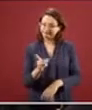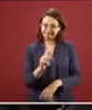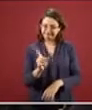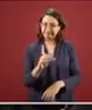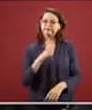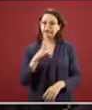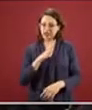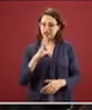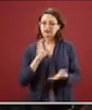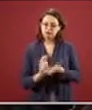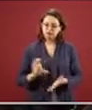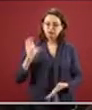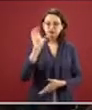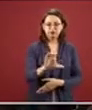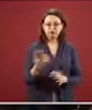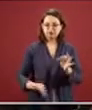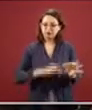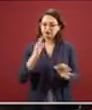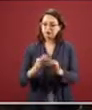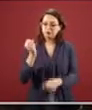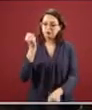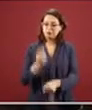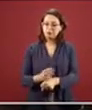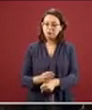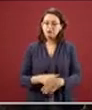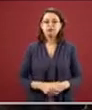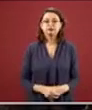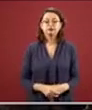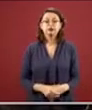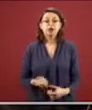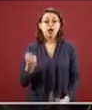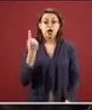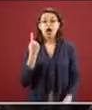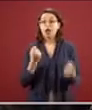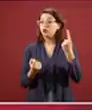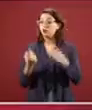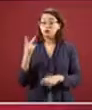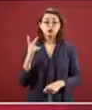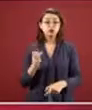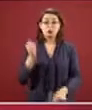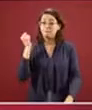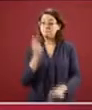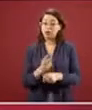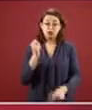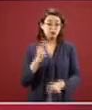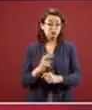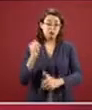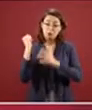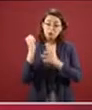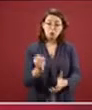Las tienen en tiempo, en forma, es más, hasta por adelantado en algunos casos.